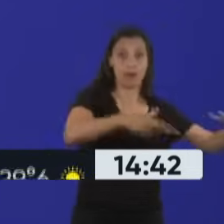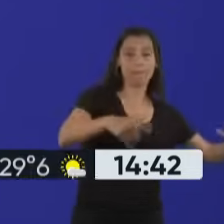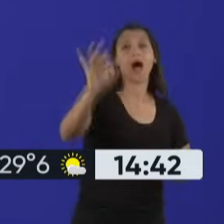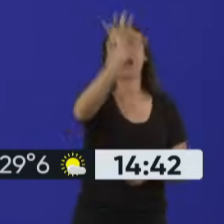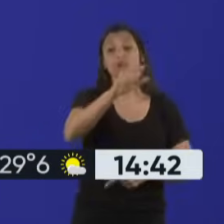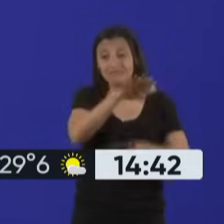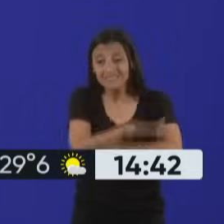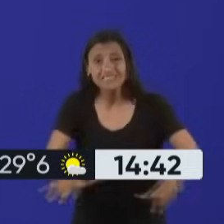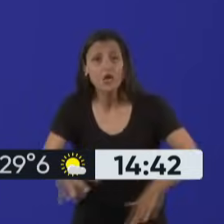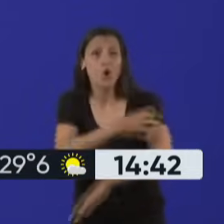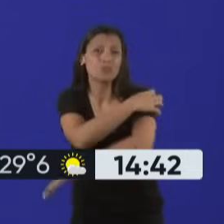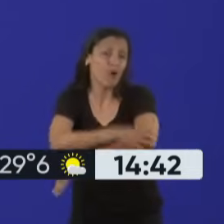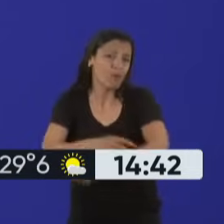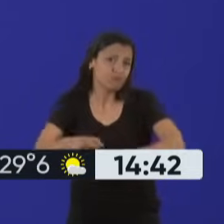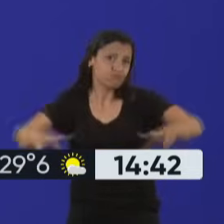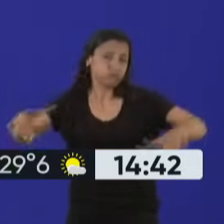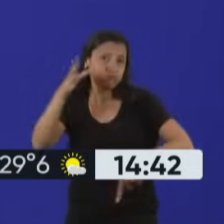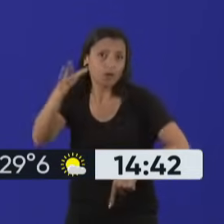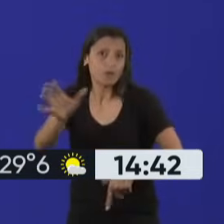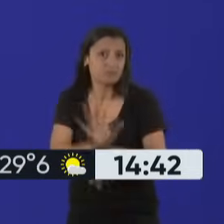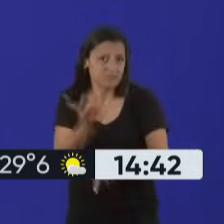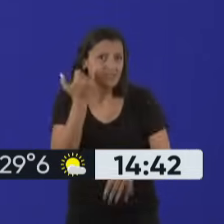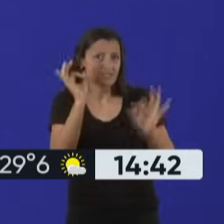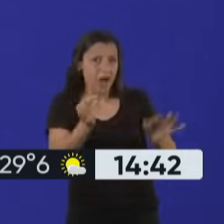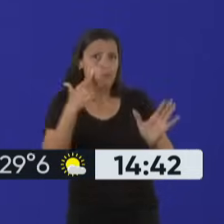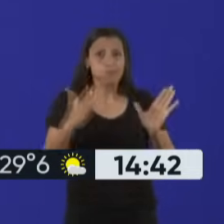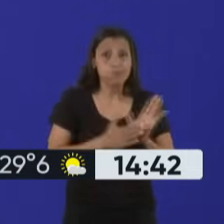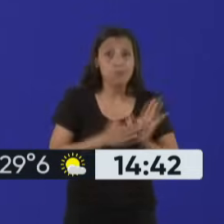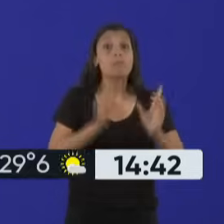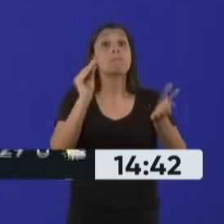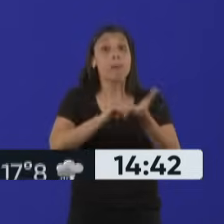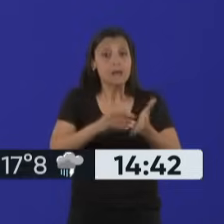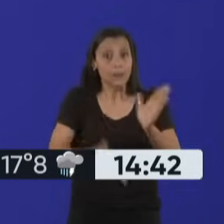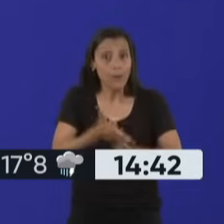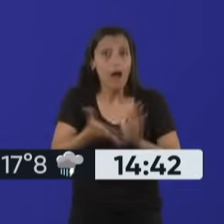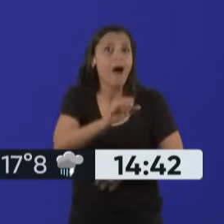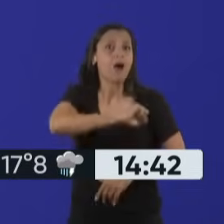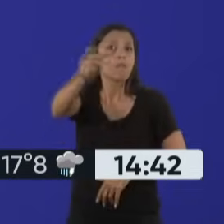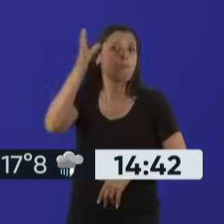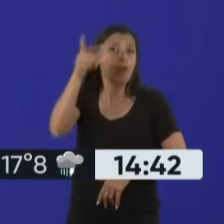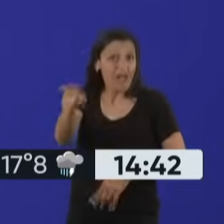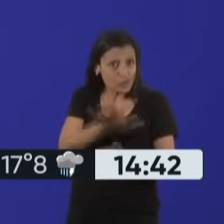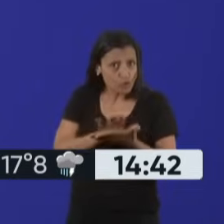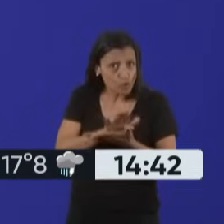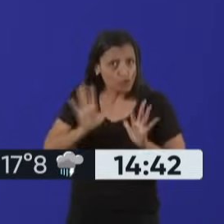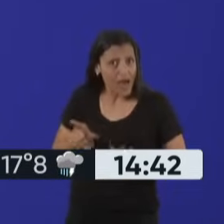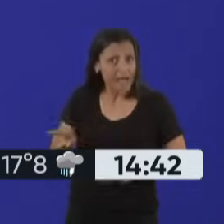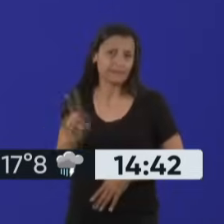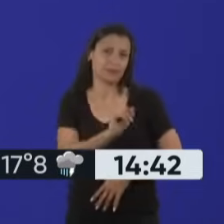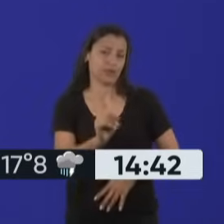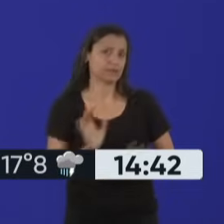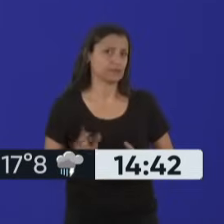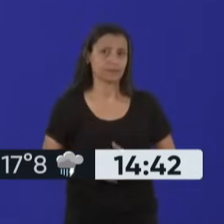los chicos pobres. Digamos, estábamos al borde de la hiper. Digo, eso no es una solución.